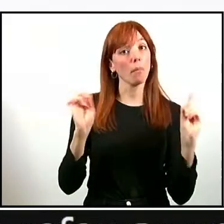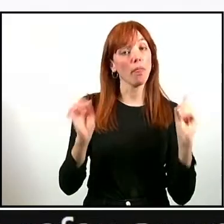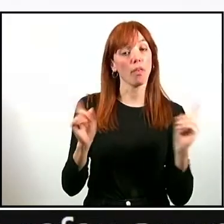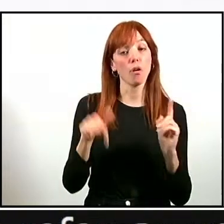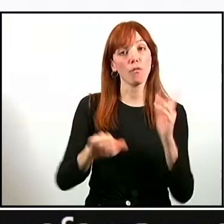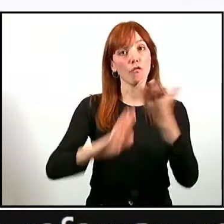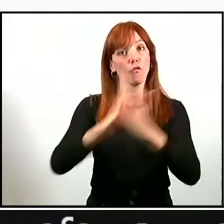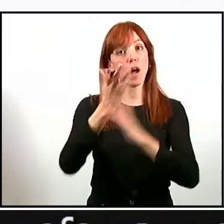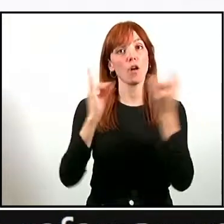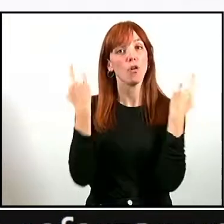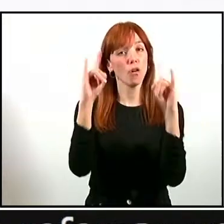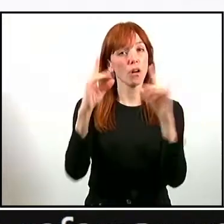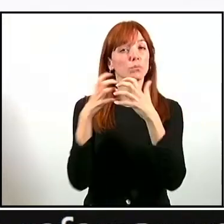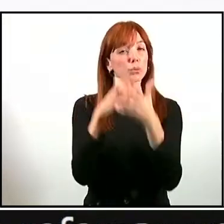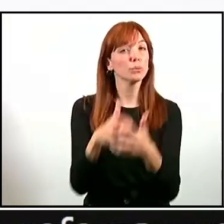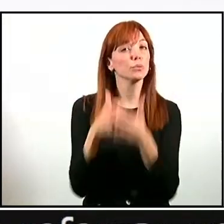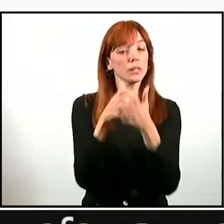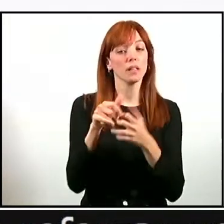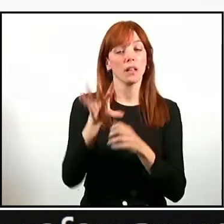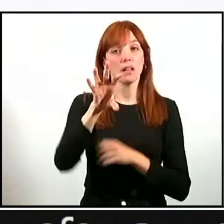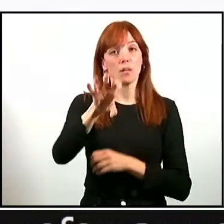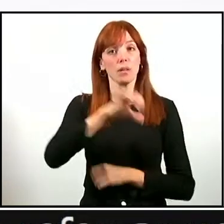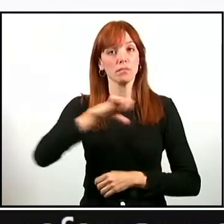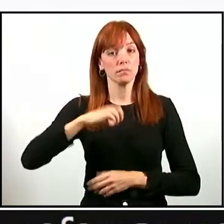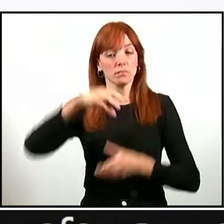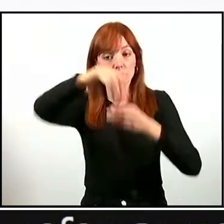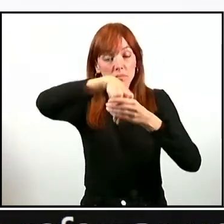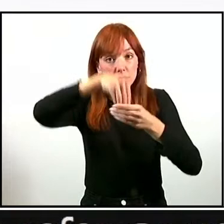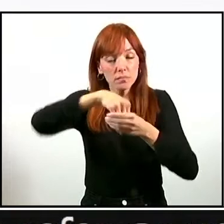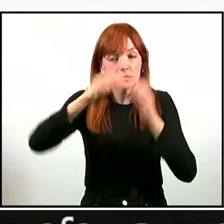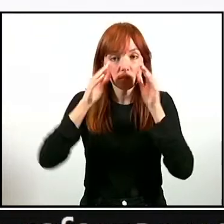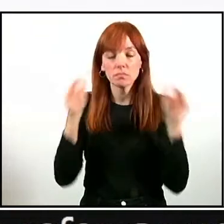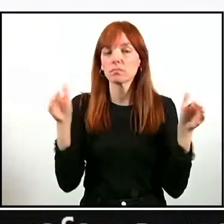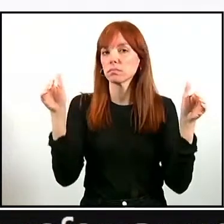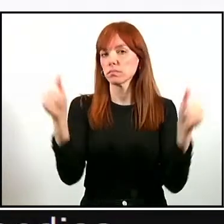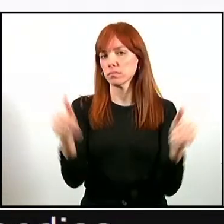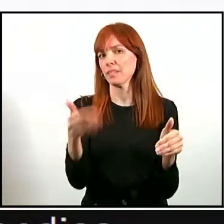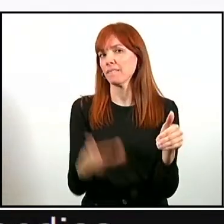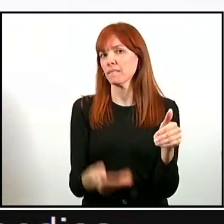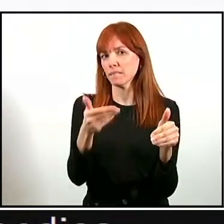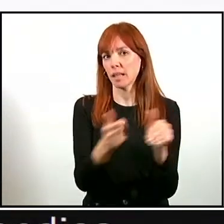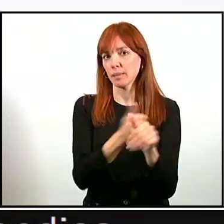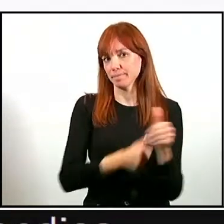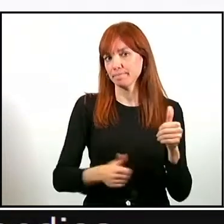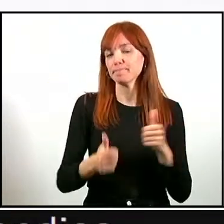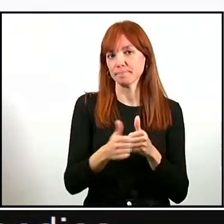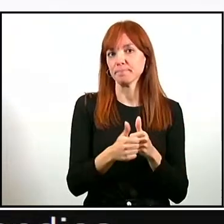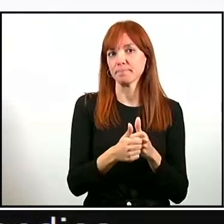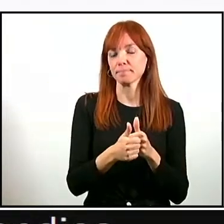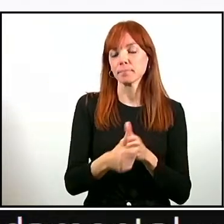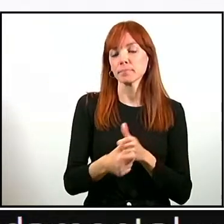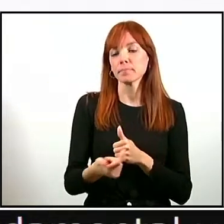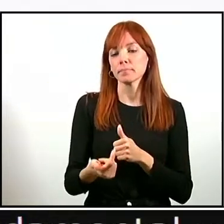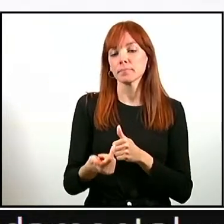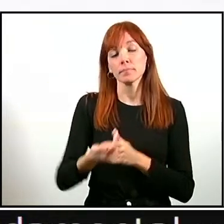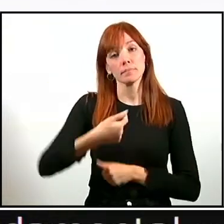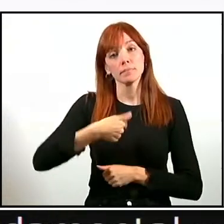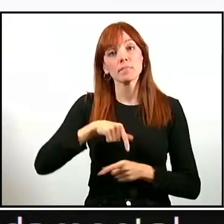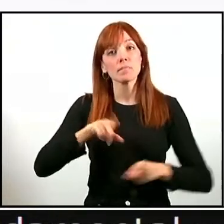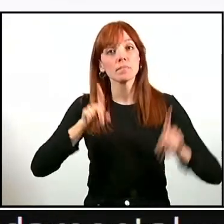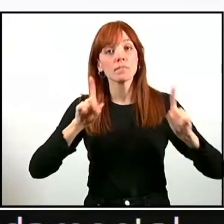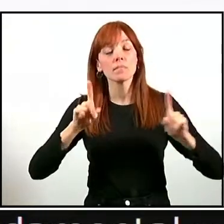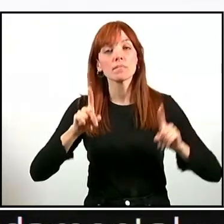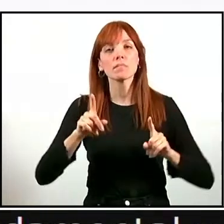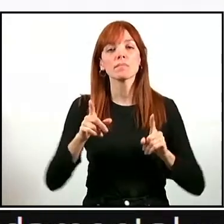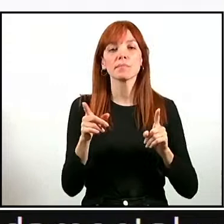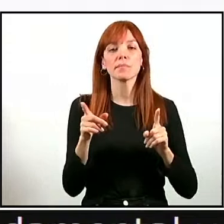incendios forestales en nuestra comunidad autónoma es fundamental. Y es fundamental no solamente